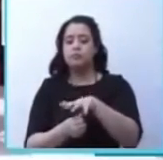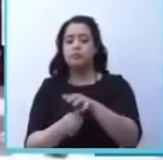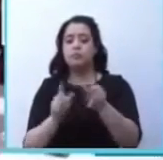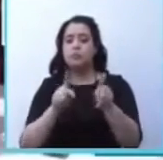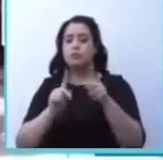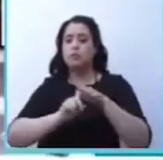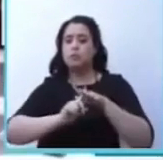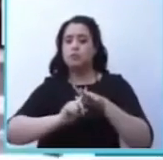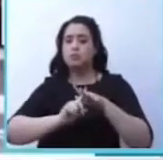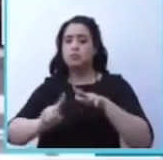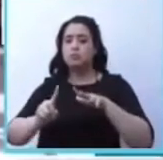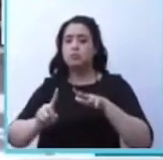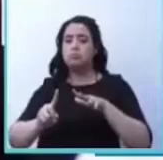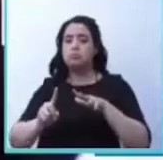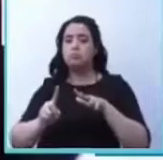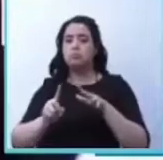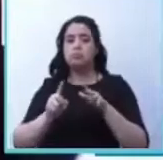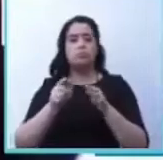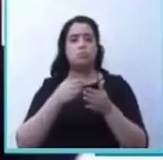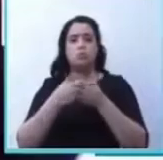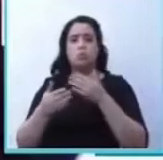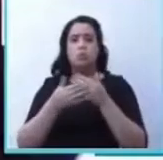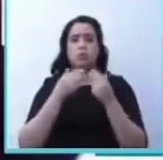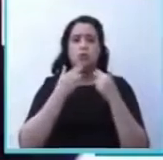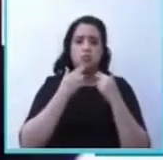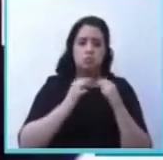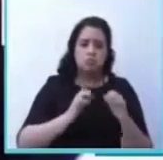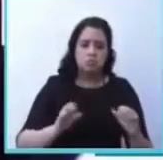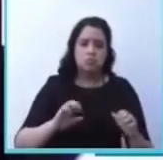voluntad mayoritaria del pueblo.